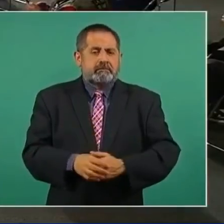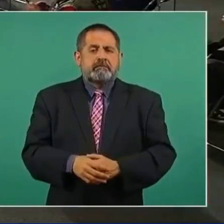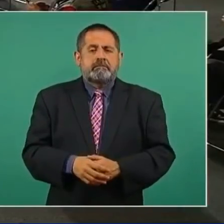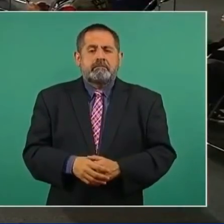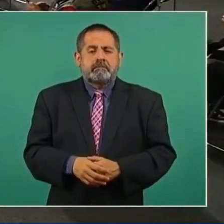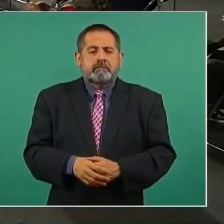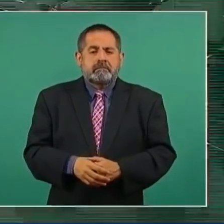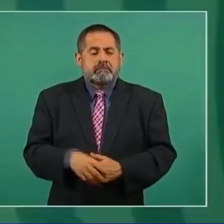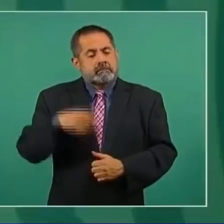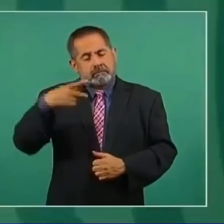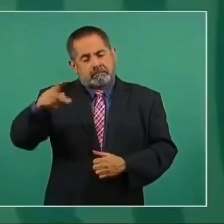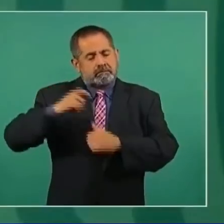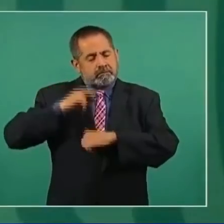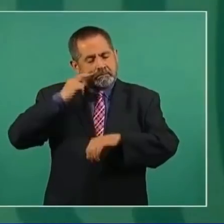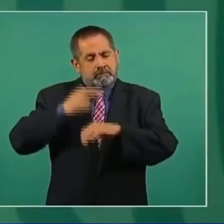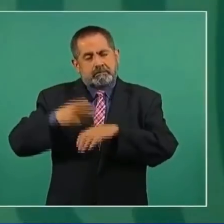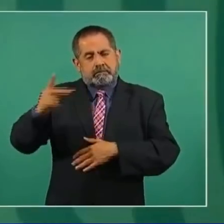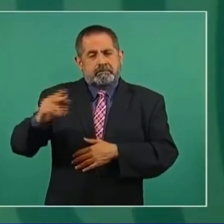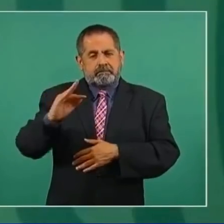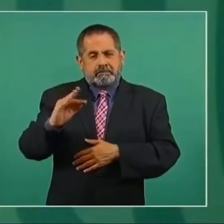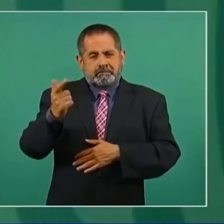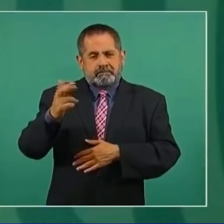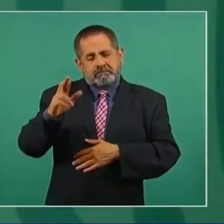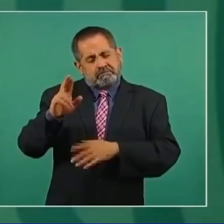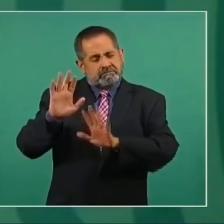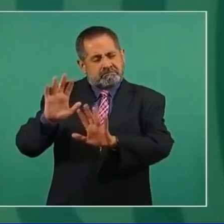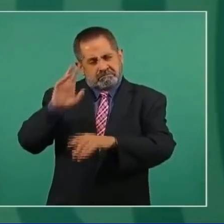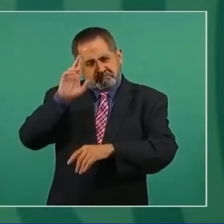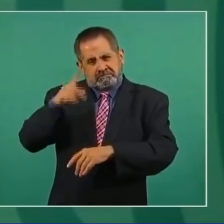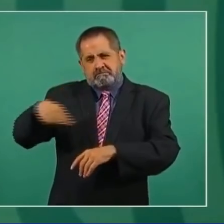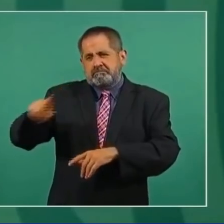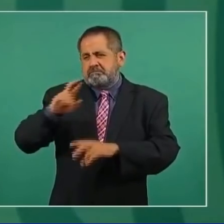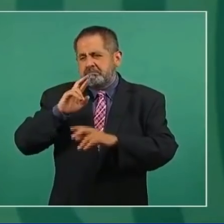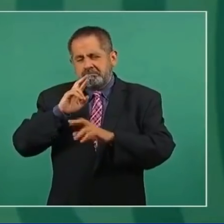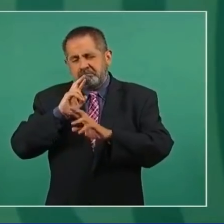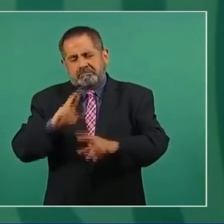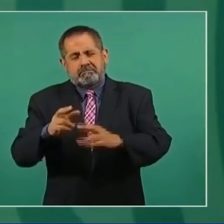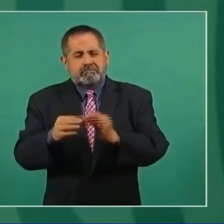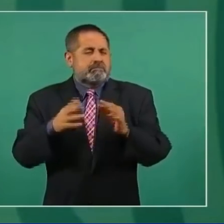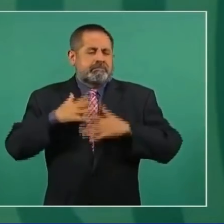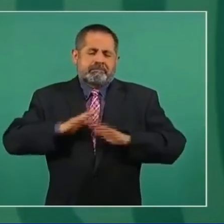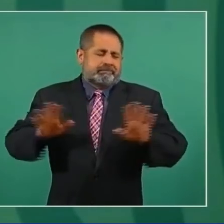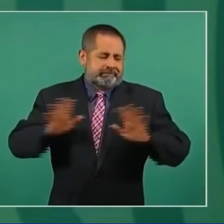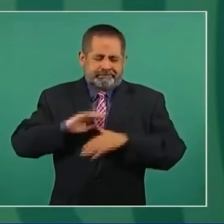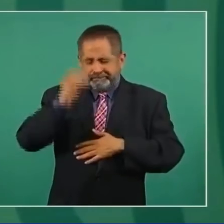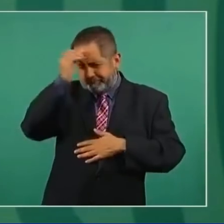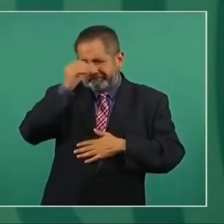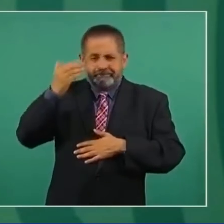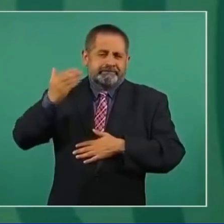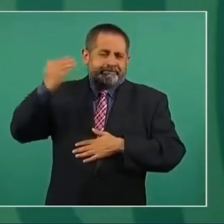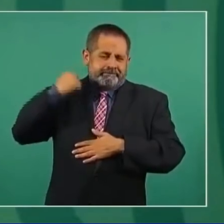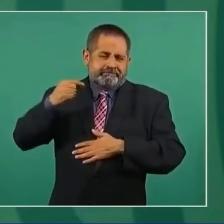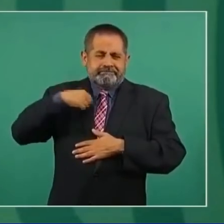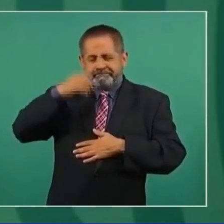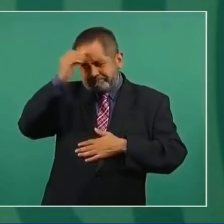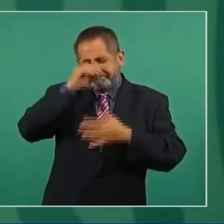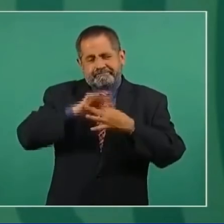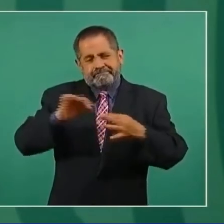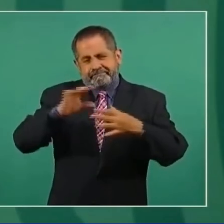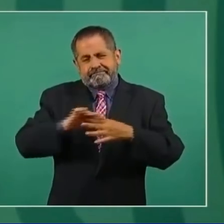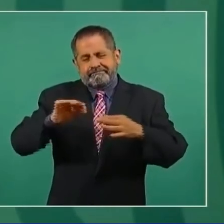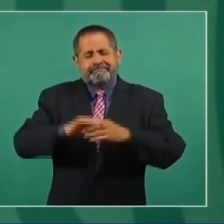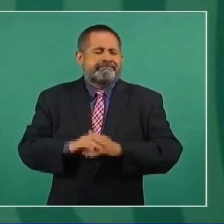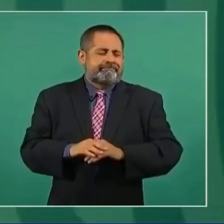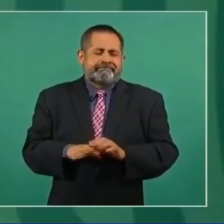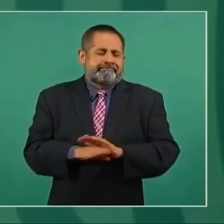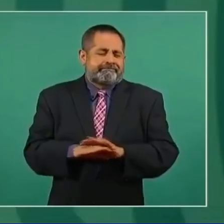es un asunto de la Fiscalía, que ellos lo resuelven. No voy a opinar. Ya hablé bastante